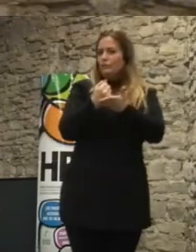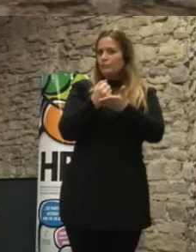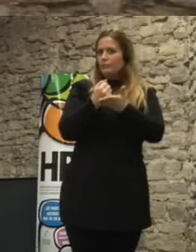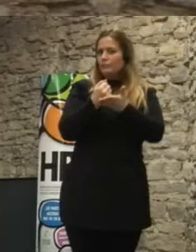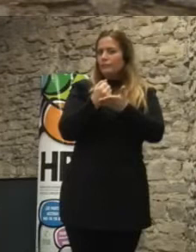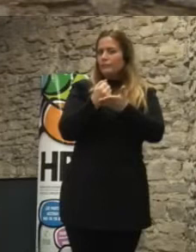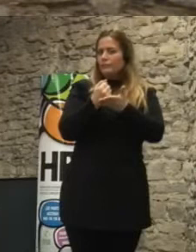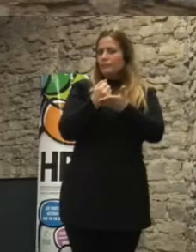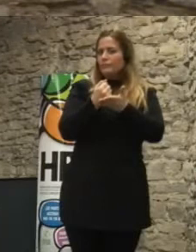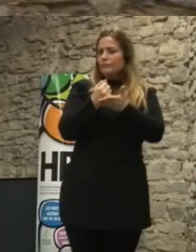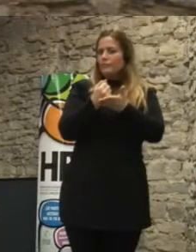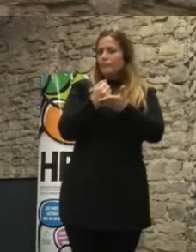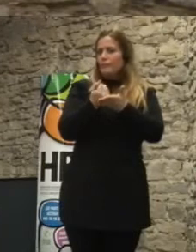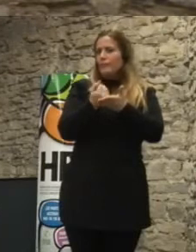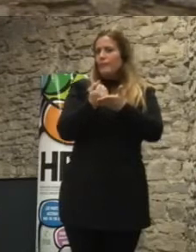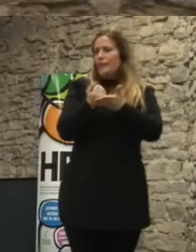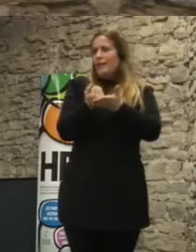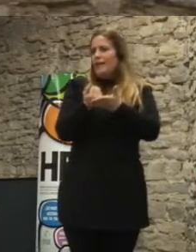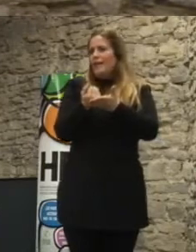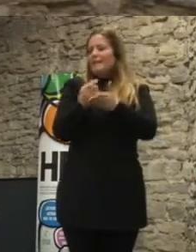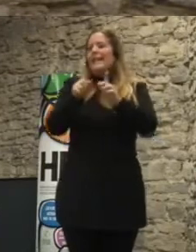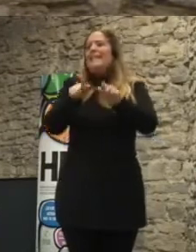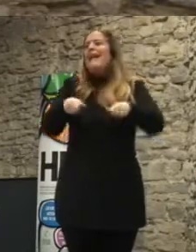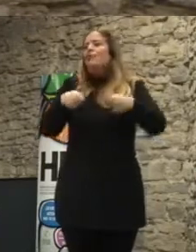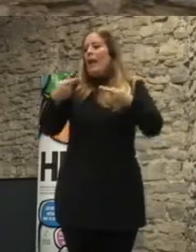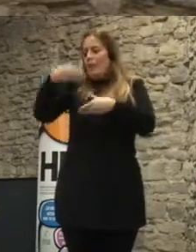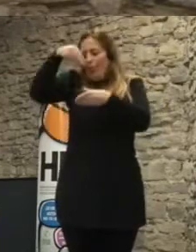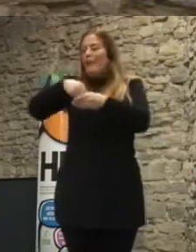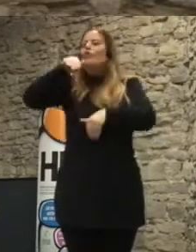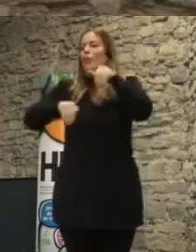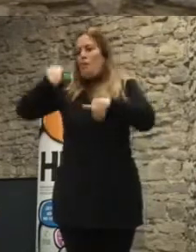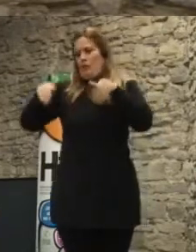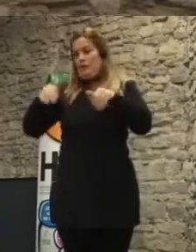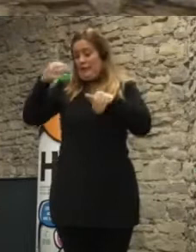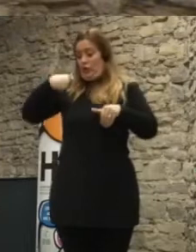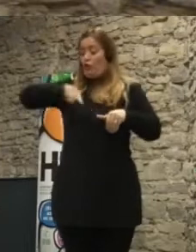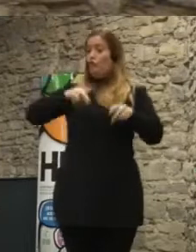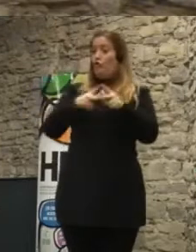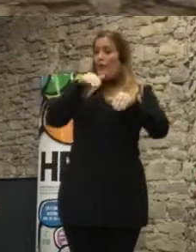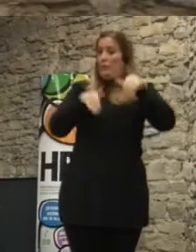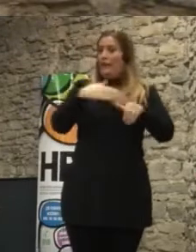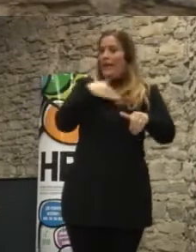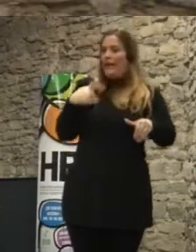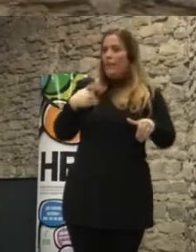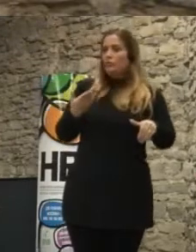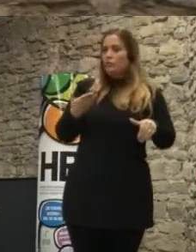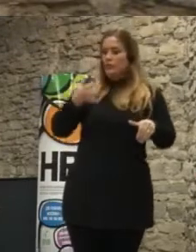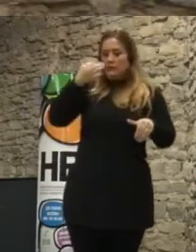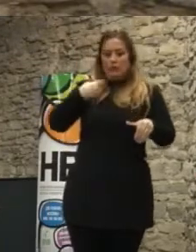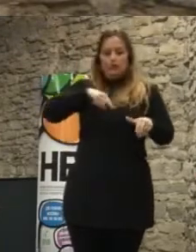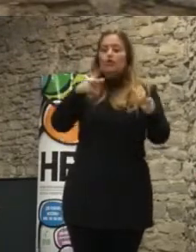de la naturaleza del hecho democrático. Y si queremos vivir en sociedades democráticas, querer una